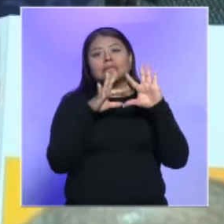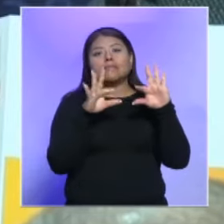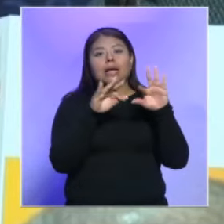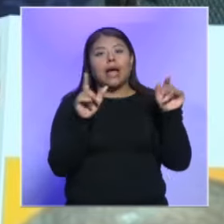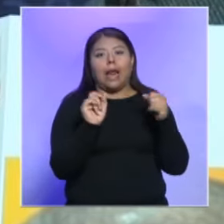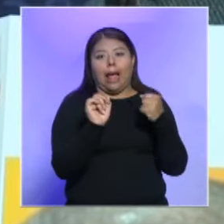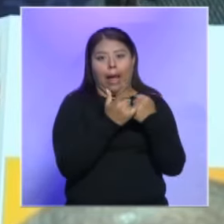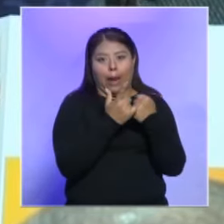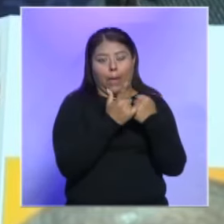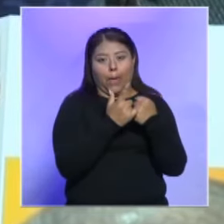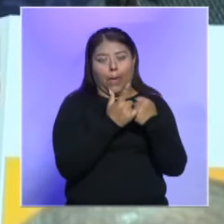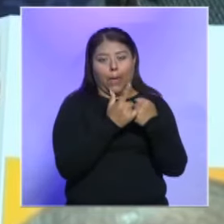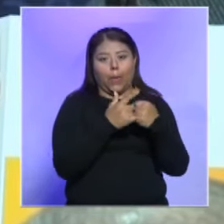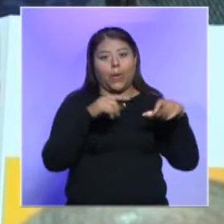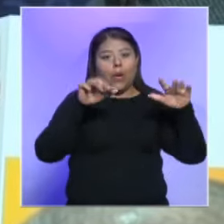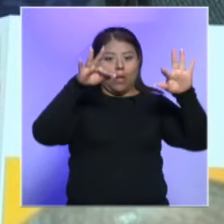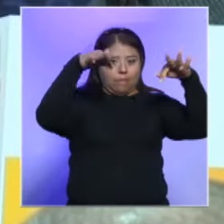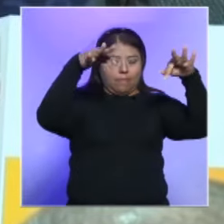libro, página